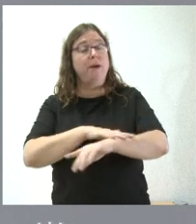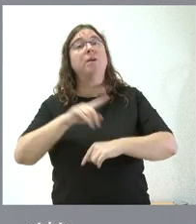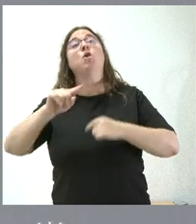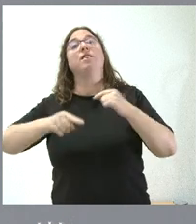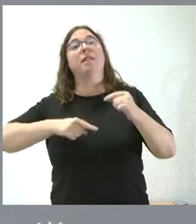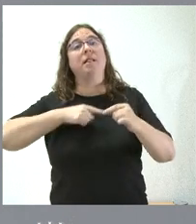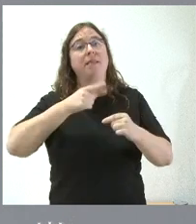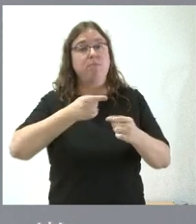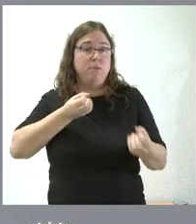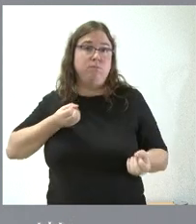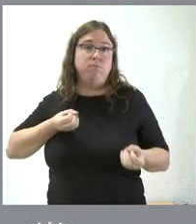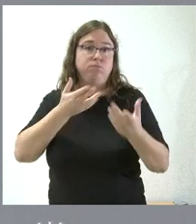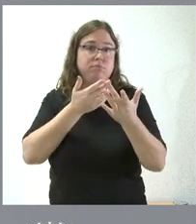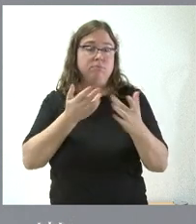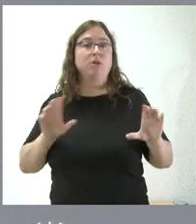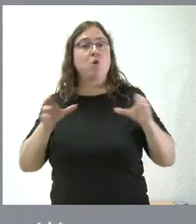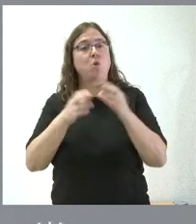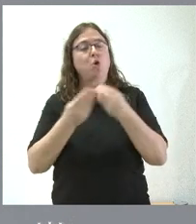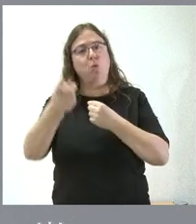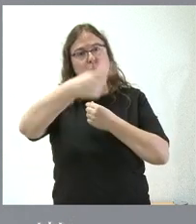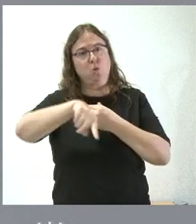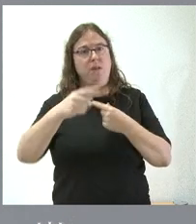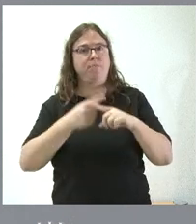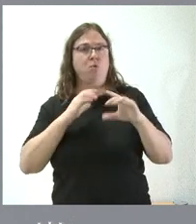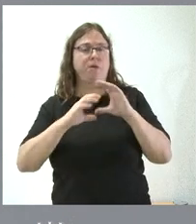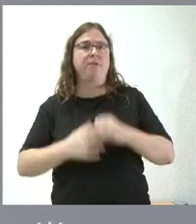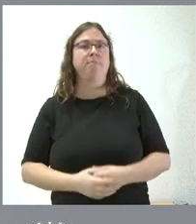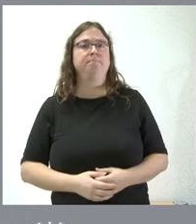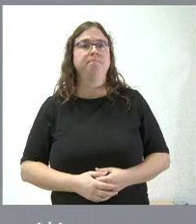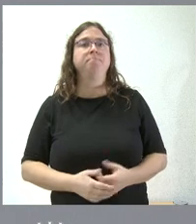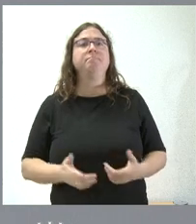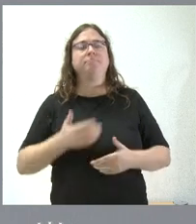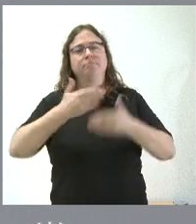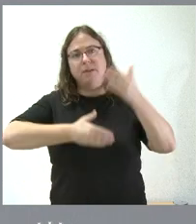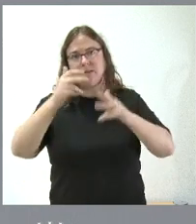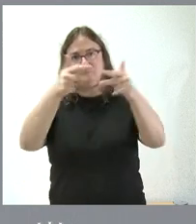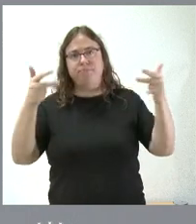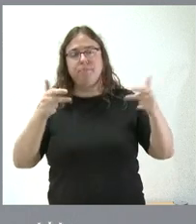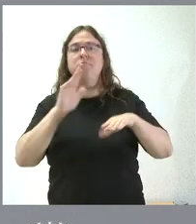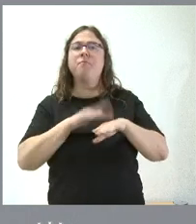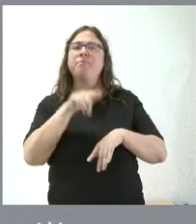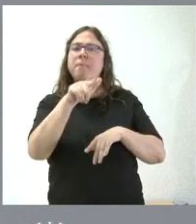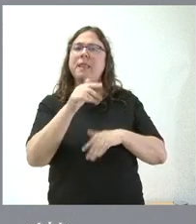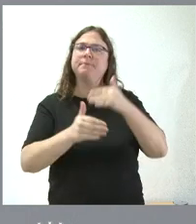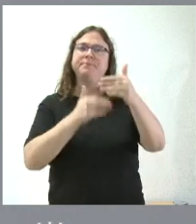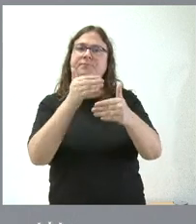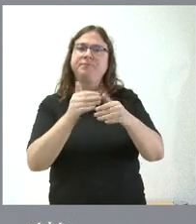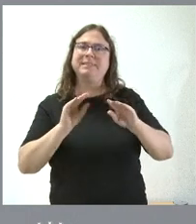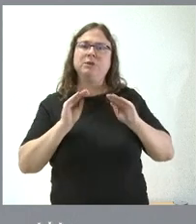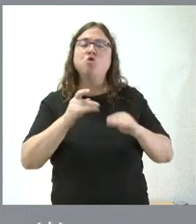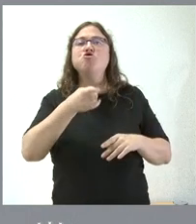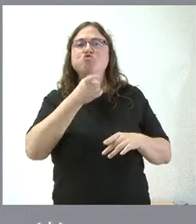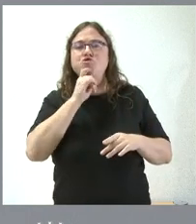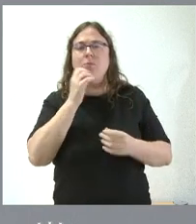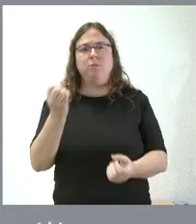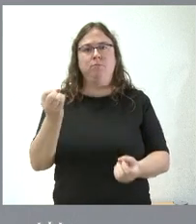luego relató en el encuentro que tuvo con ustedes como medios de comunicación eso es un poco el relato digamos de cómo llegó